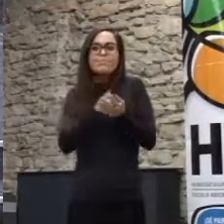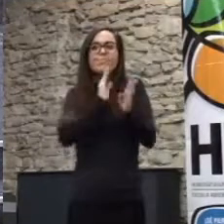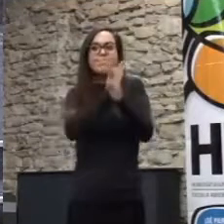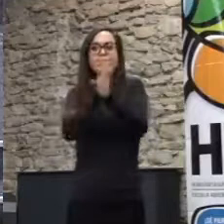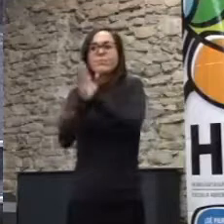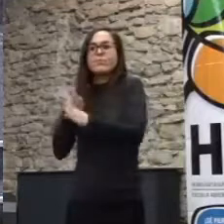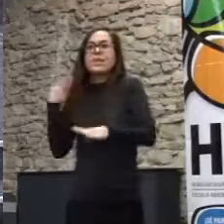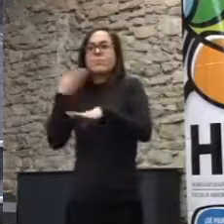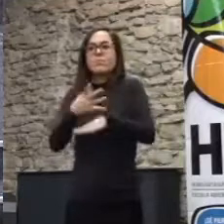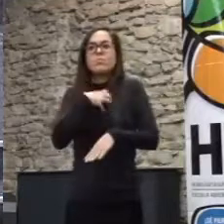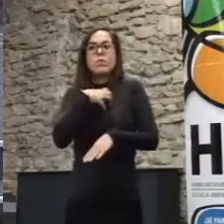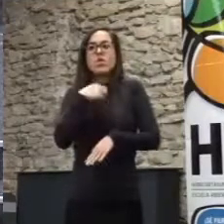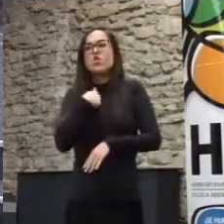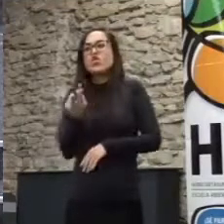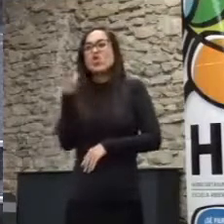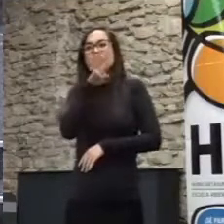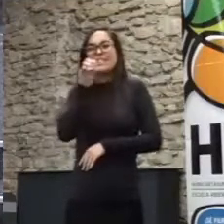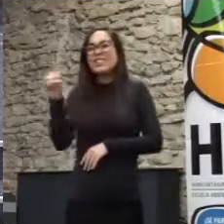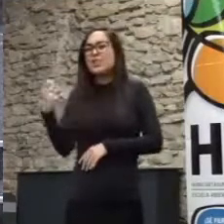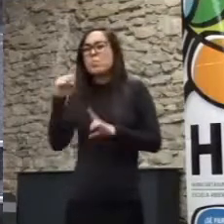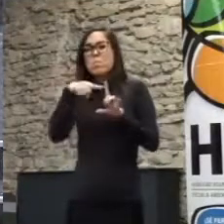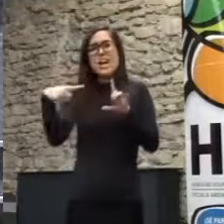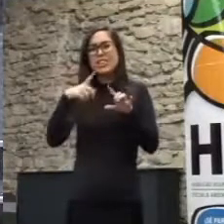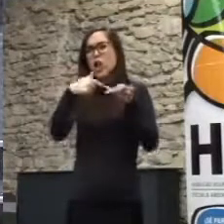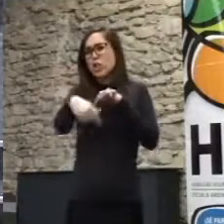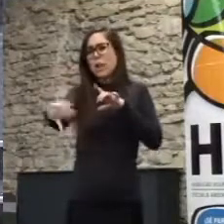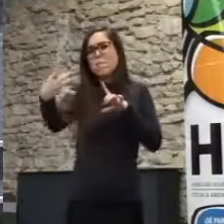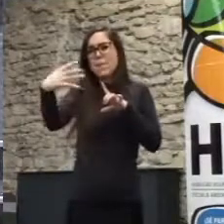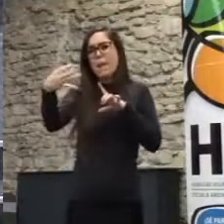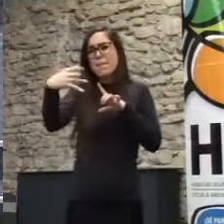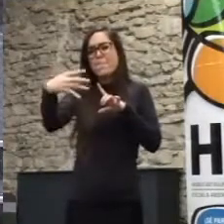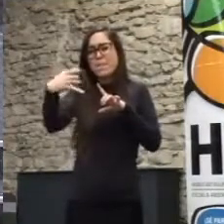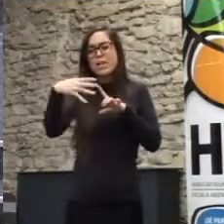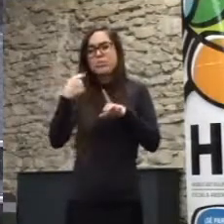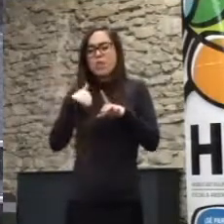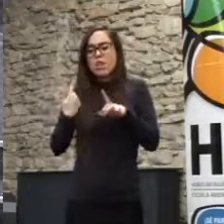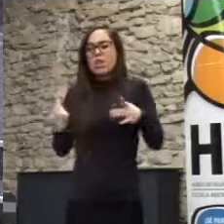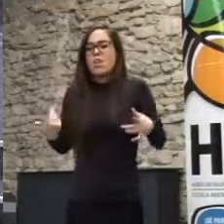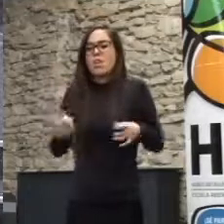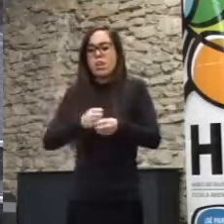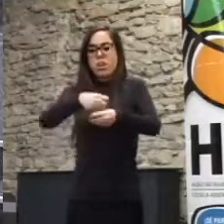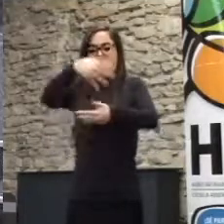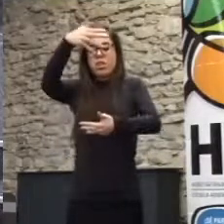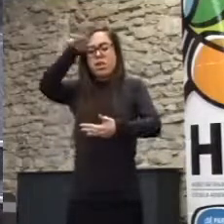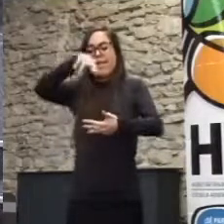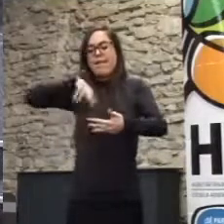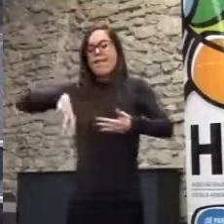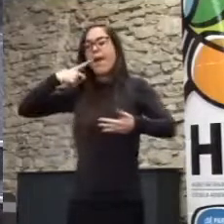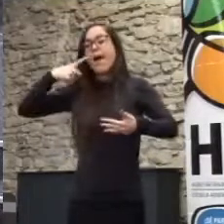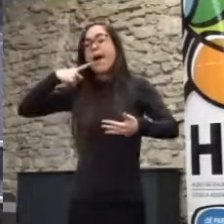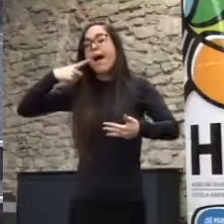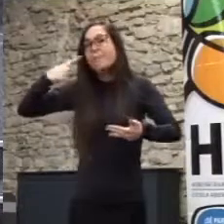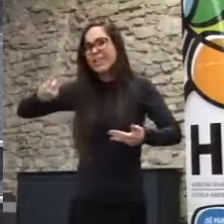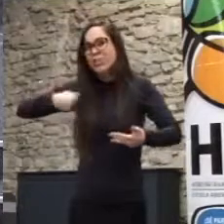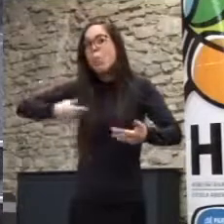yo recibo del orden de 300 mails diarios. De esos tengo que averiguar cuáles son interesantes. Tengo que averiguar yo,